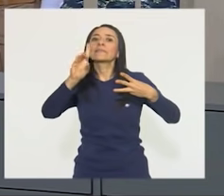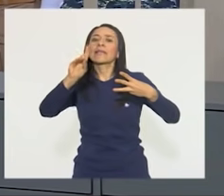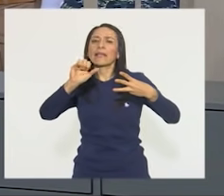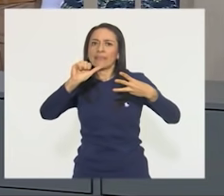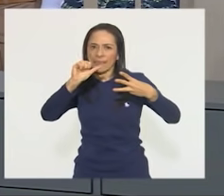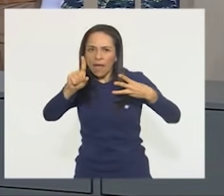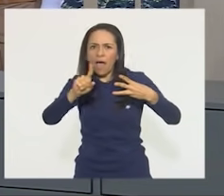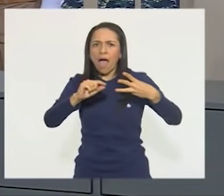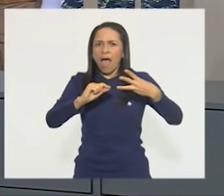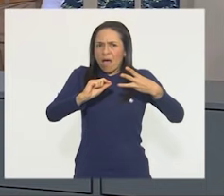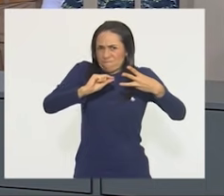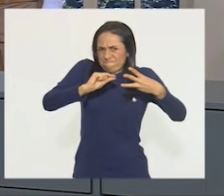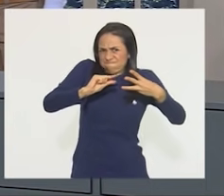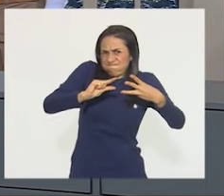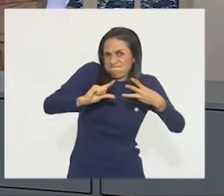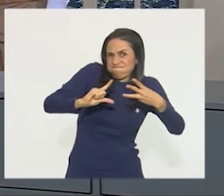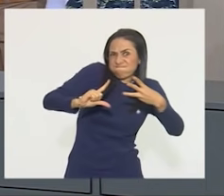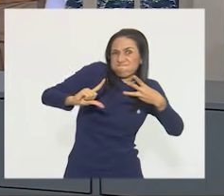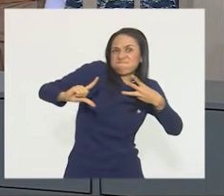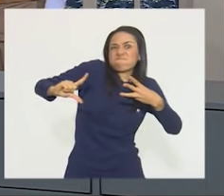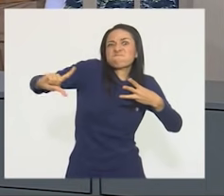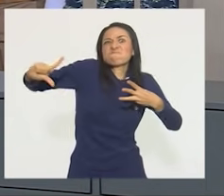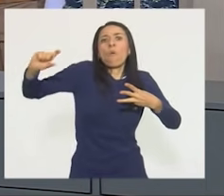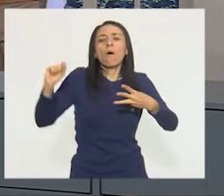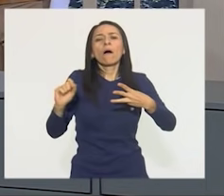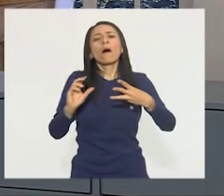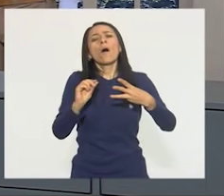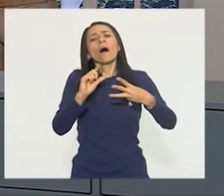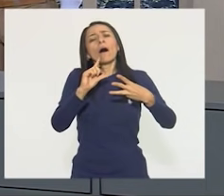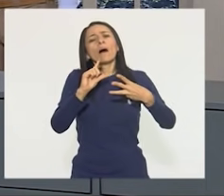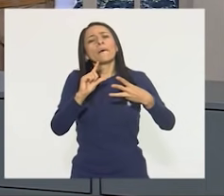puede tener una intensidad suave.